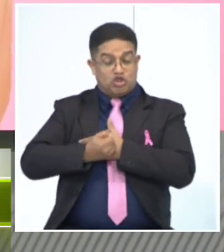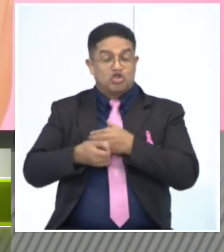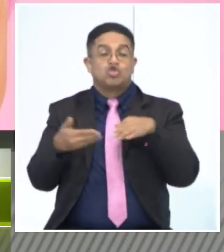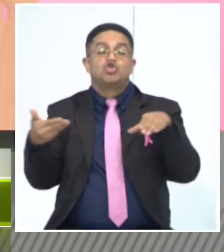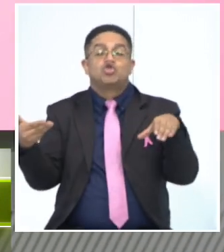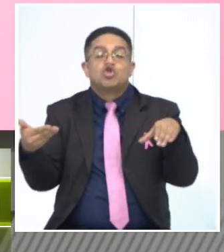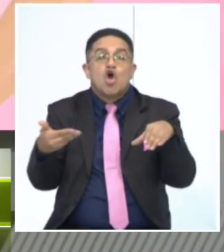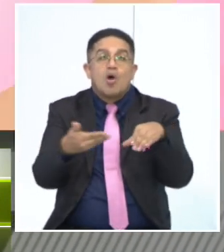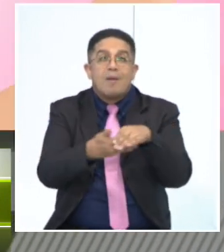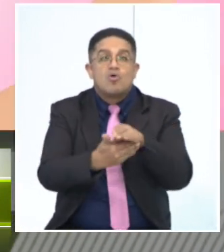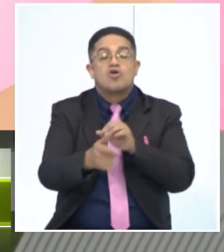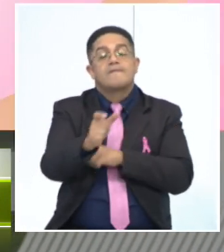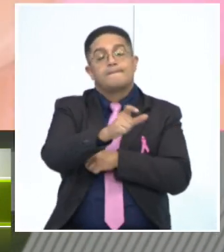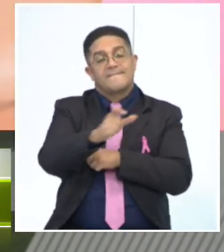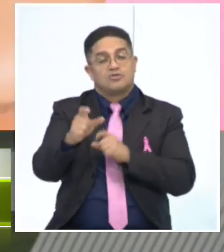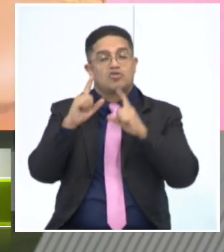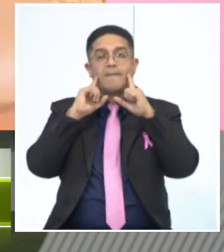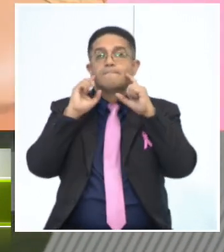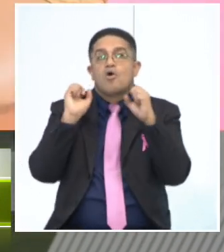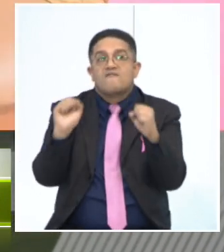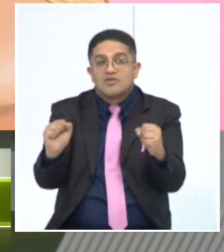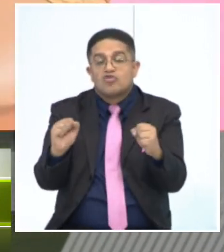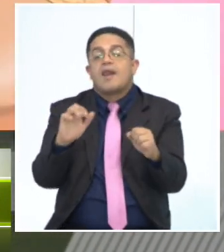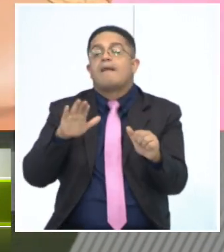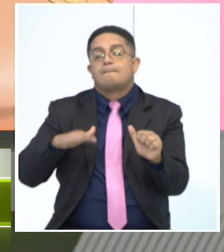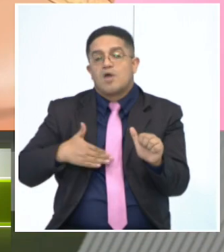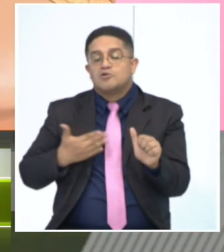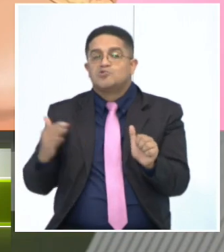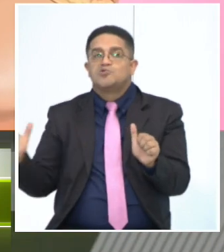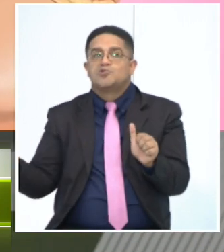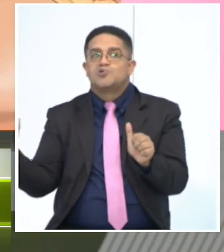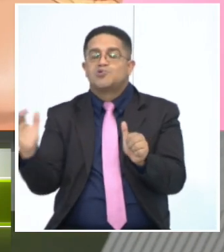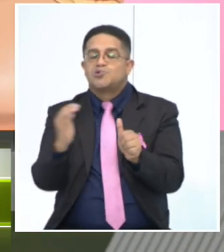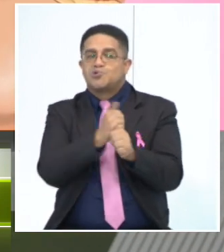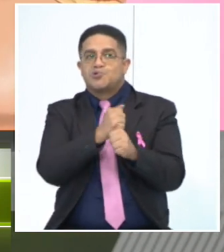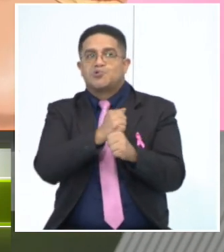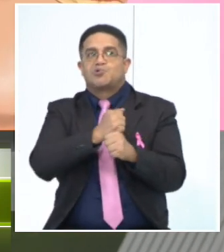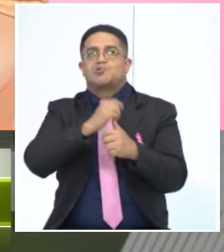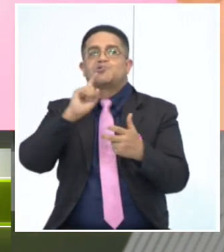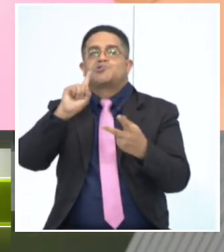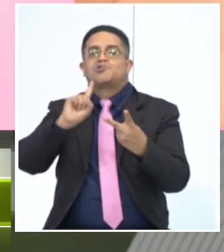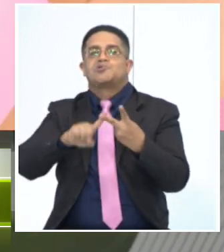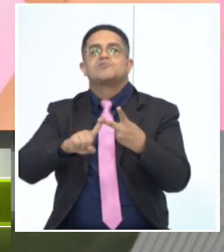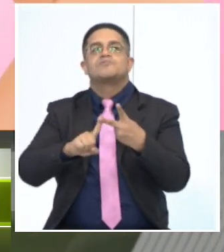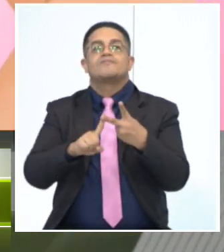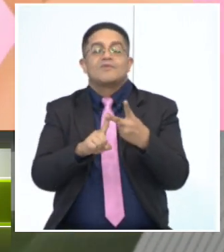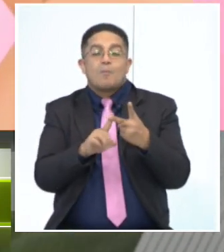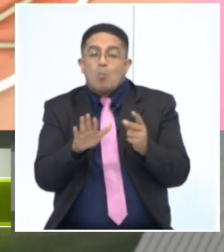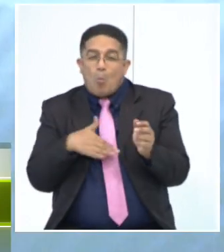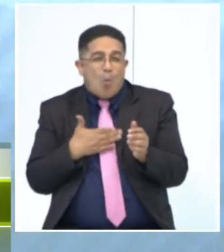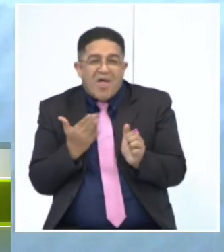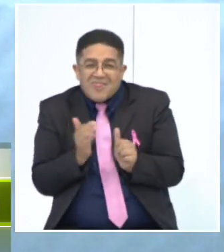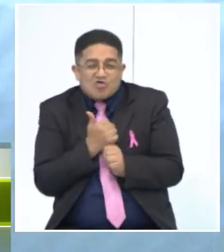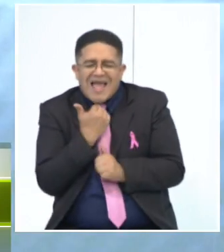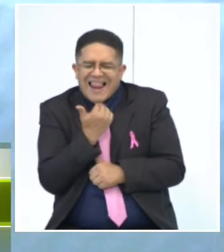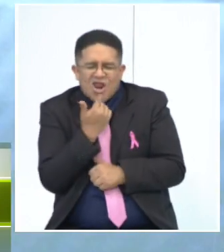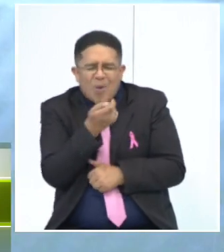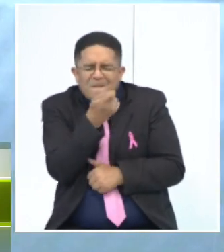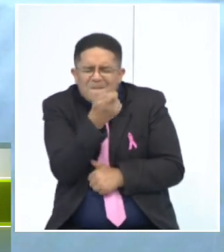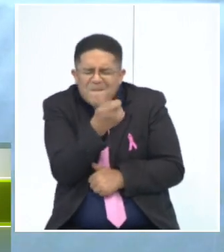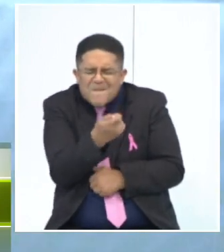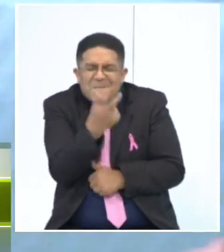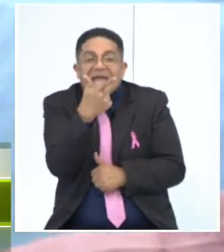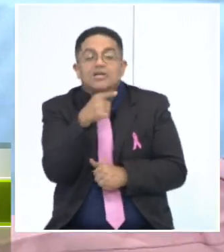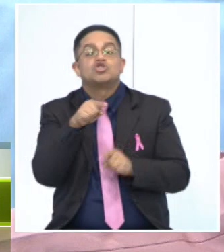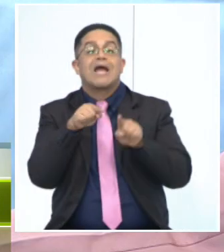personal capacitado que son los mastólogos que pueden determinar si la lesión es muy pequeña, aún no sea palpable. Y